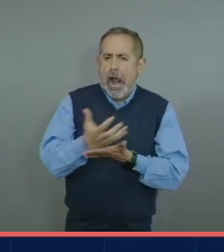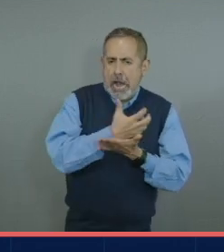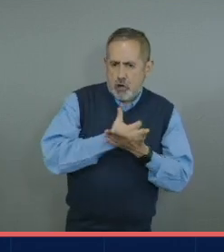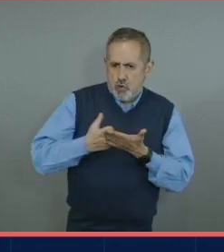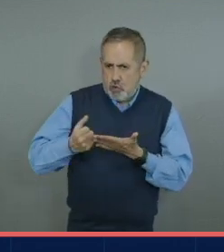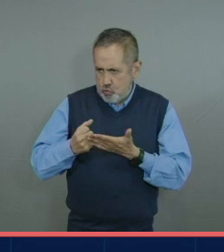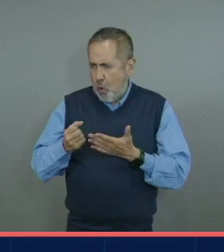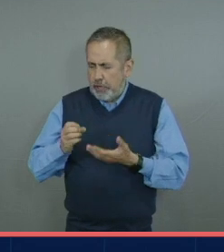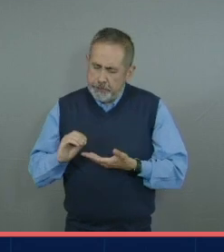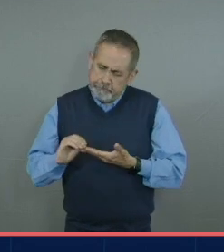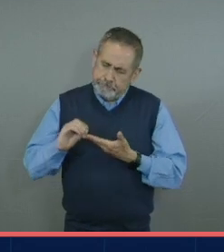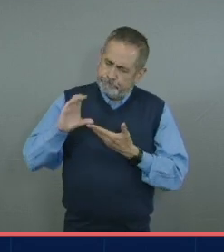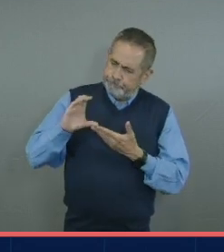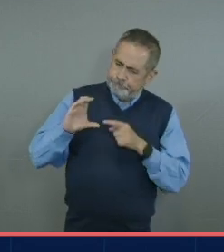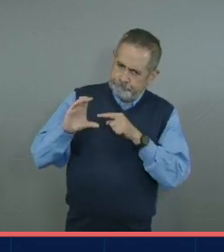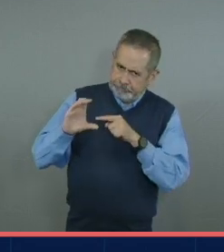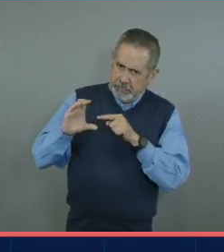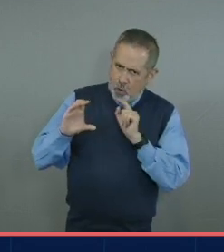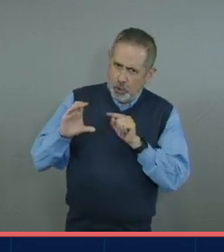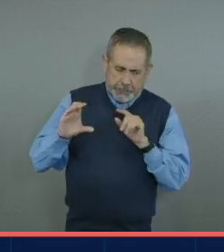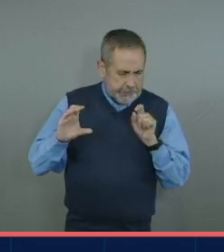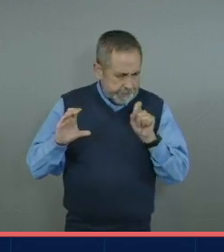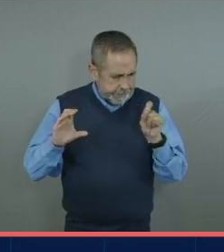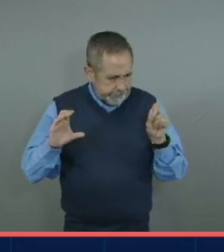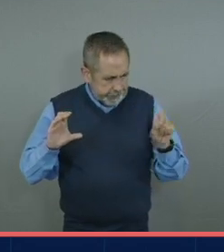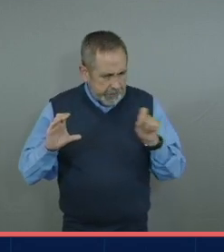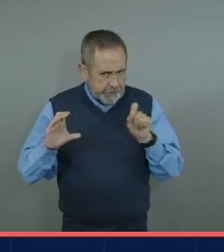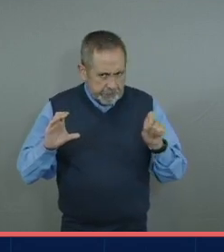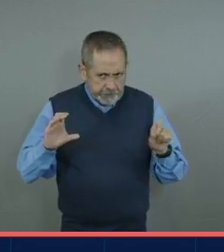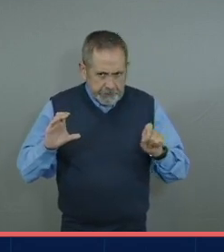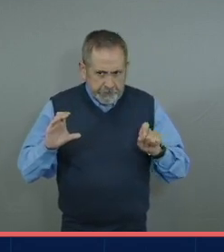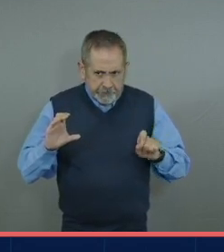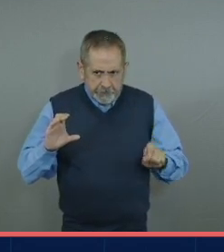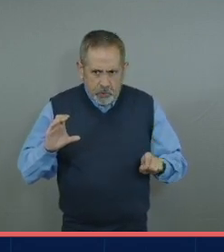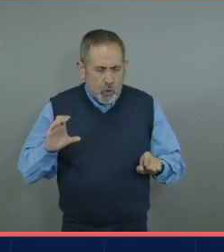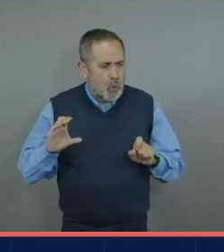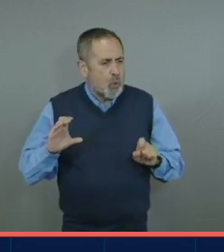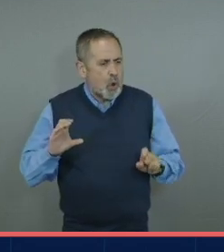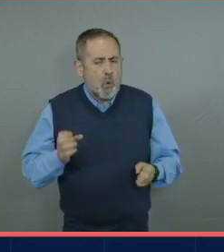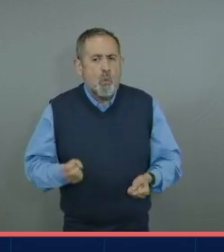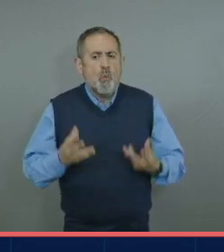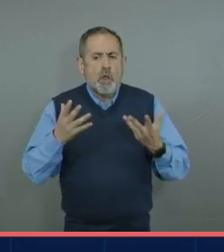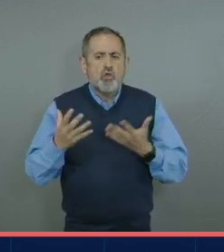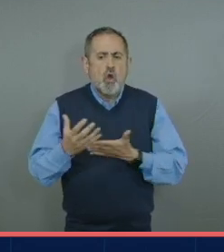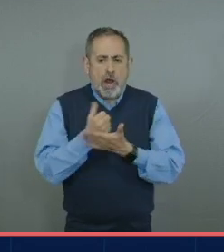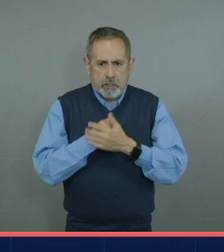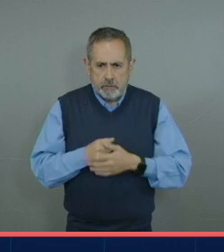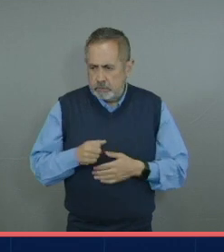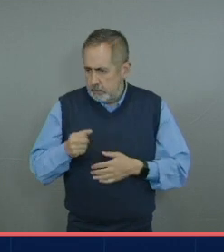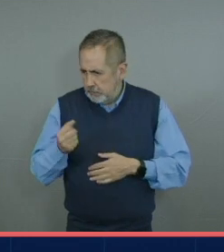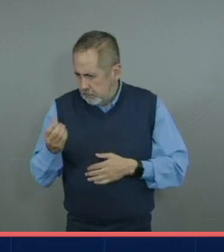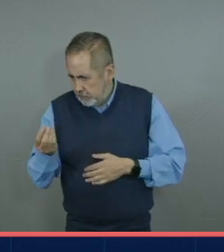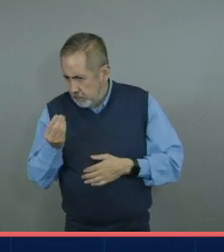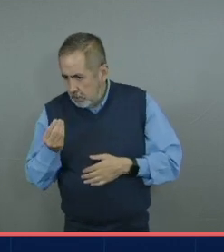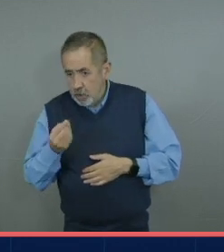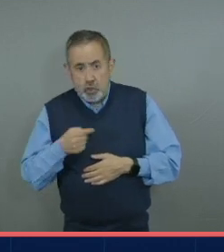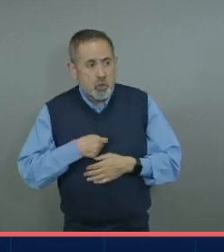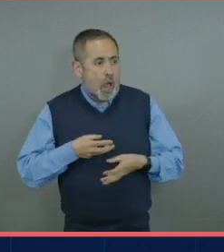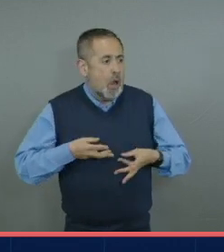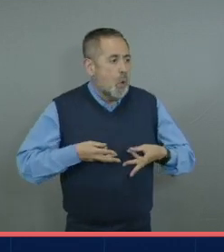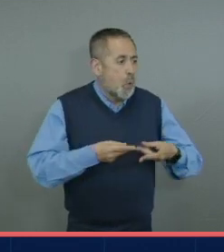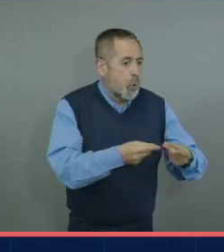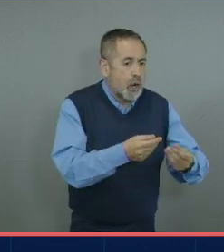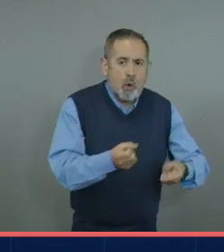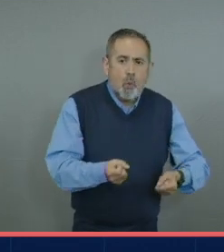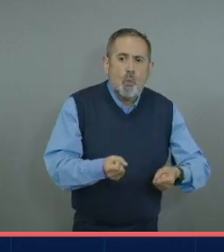decisiones financieras inteligentes, lo que les decía hace unos minutos. ¿Cuánto gano? Pero también, ¿cuánto gasto? Y